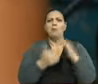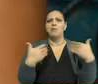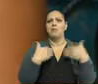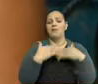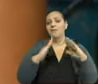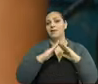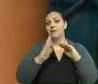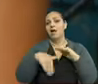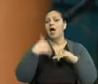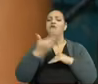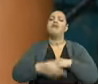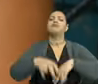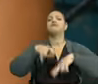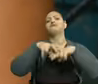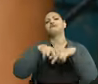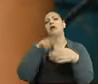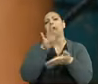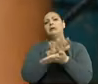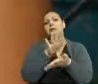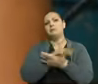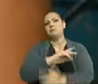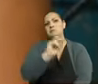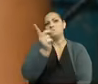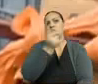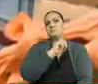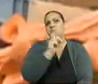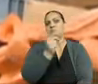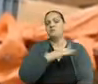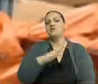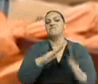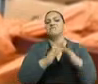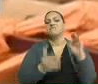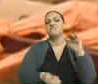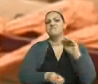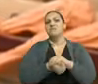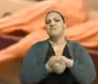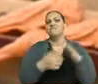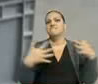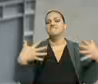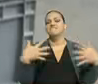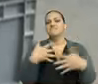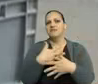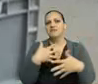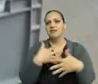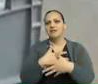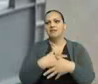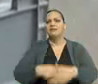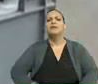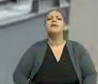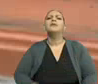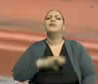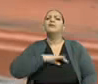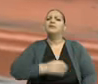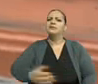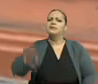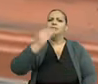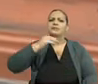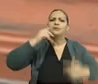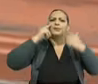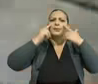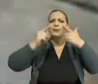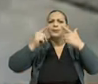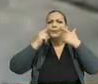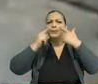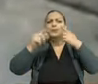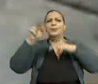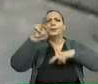afuera. Solamente pasamos encerrados aquí. Esperan que la policía doble horarios y patrullajes si niegan a